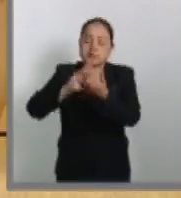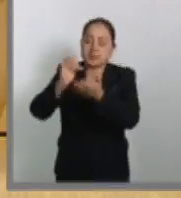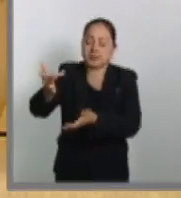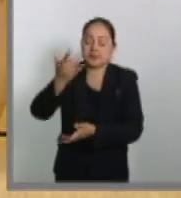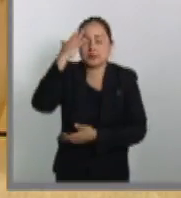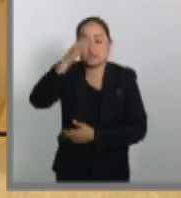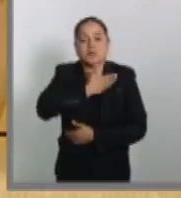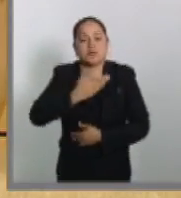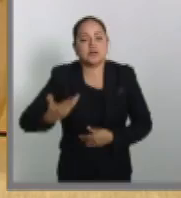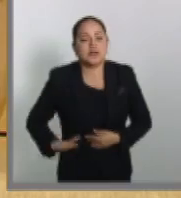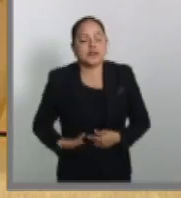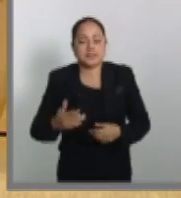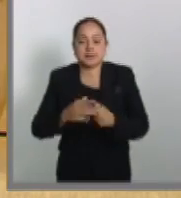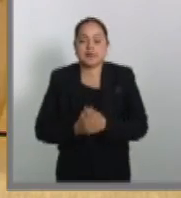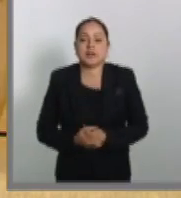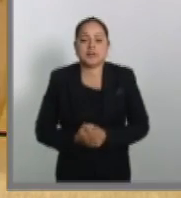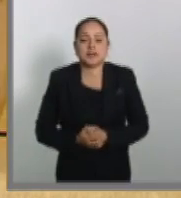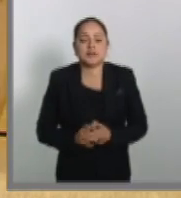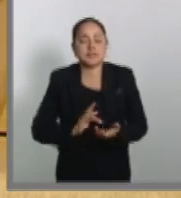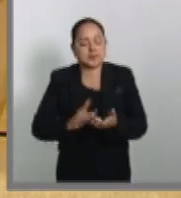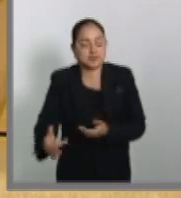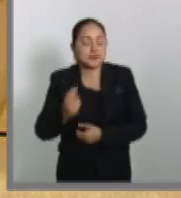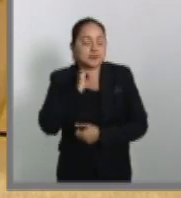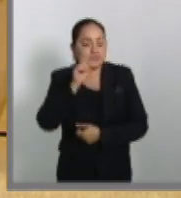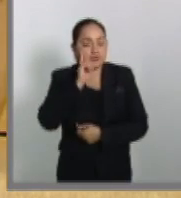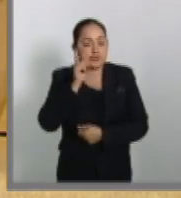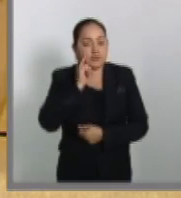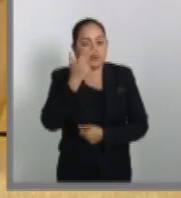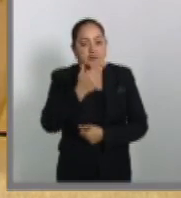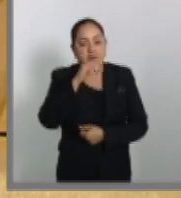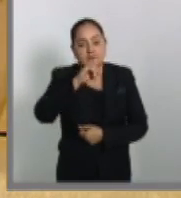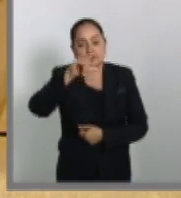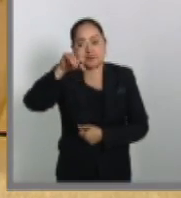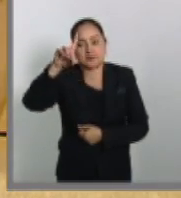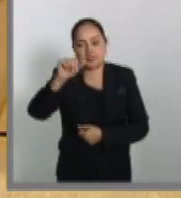presidente. Gracias a usted, senadora Hilda Flores Escalera. Informo.